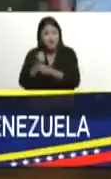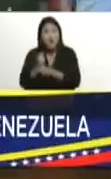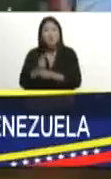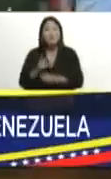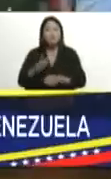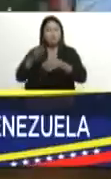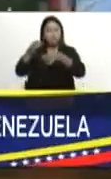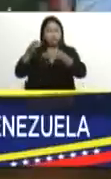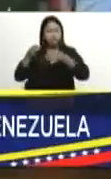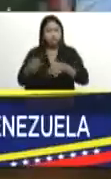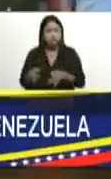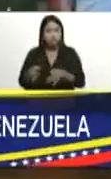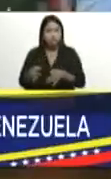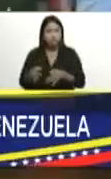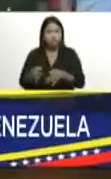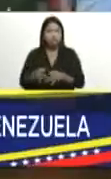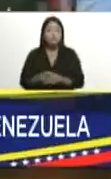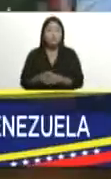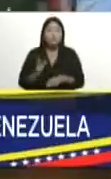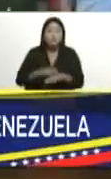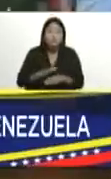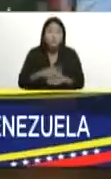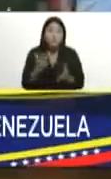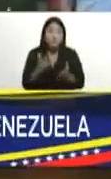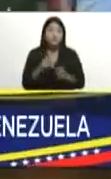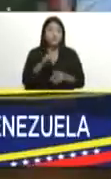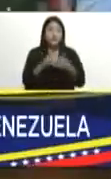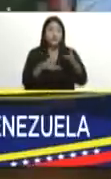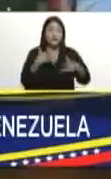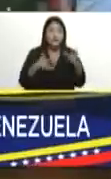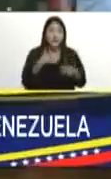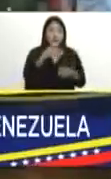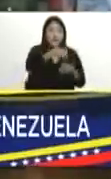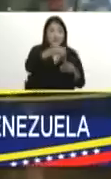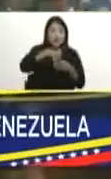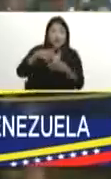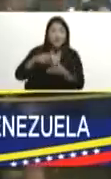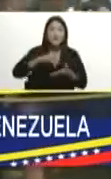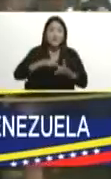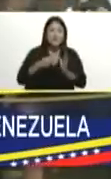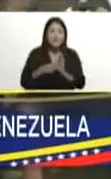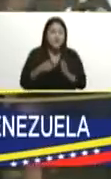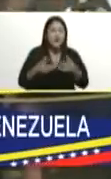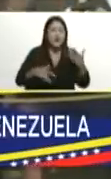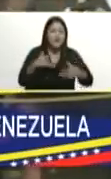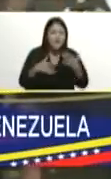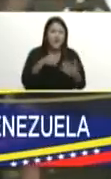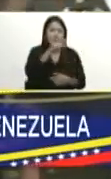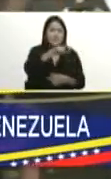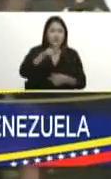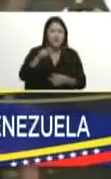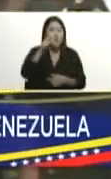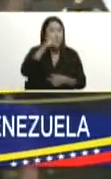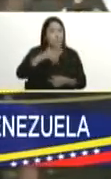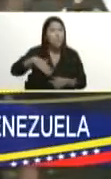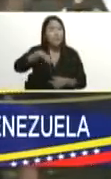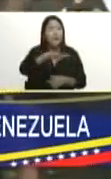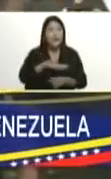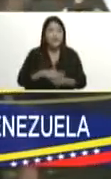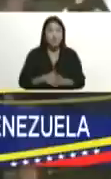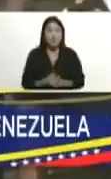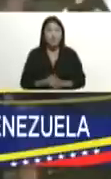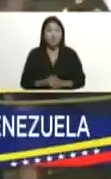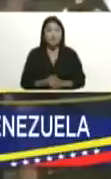cívico el acto electoral. La Fuerza Armada, con sus armas, como ciudadanos que somos y